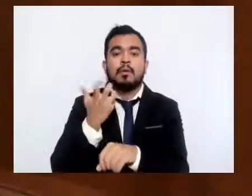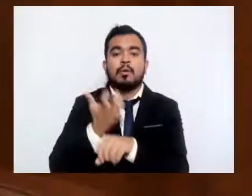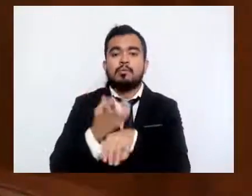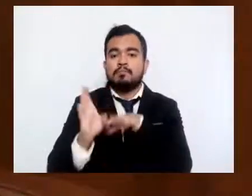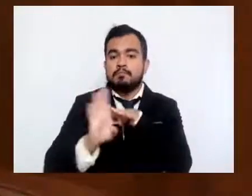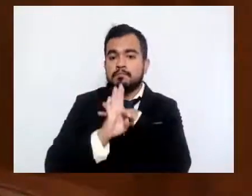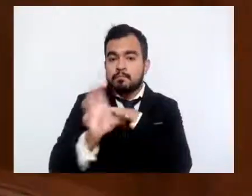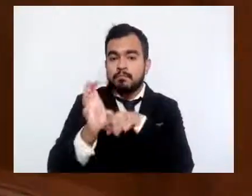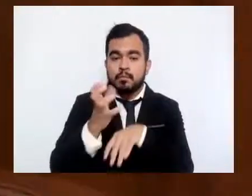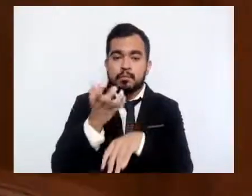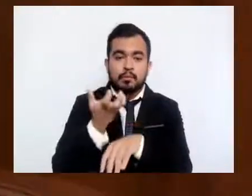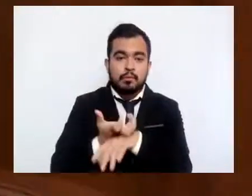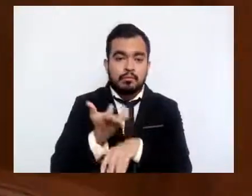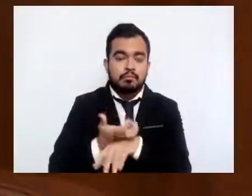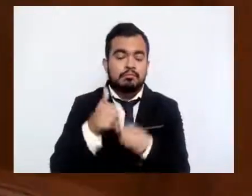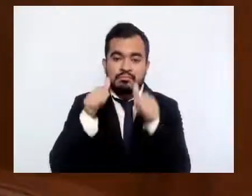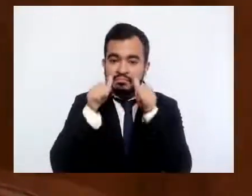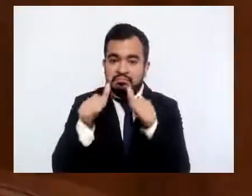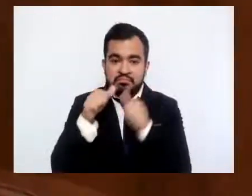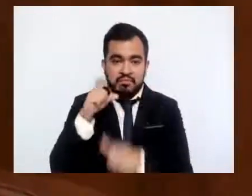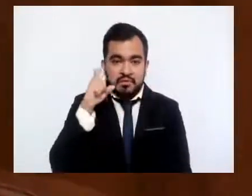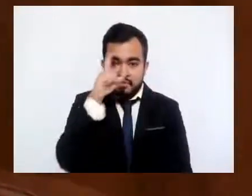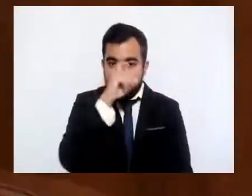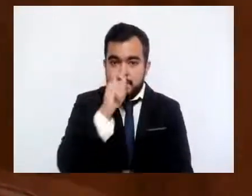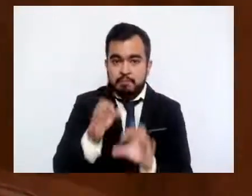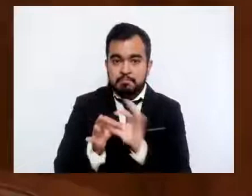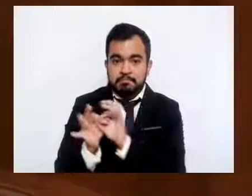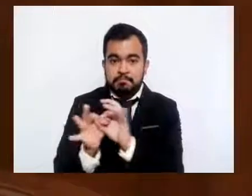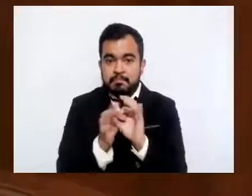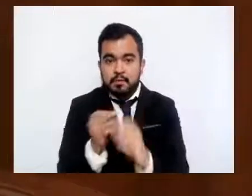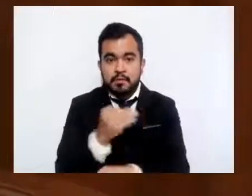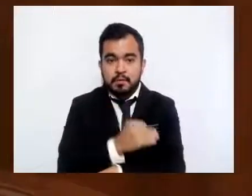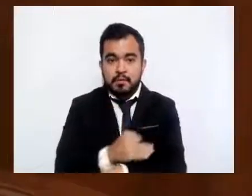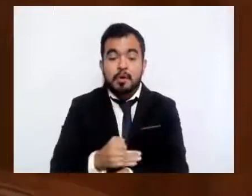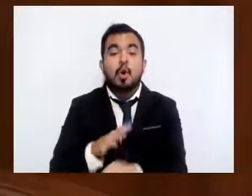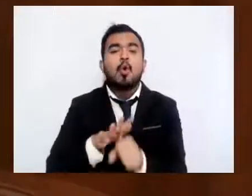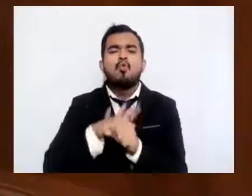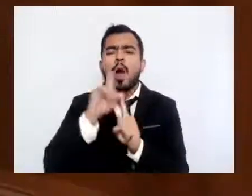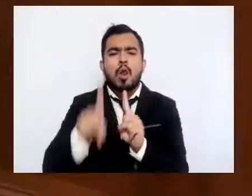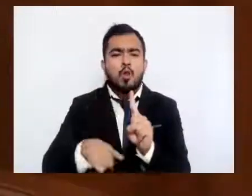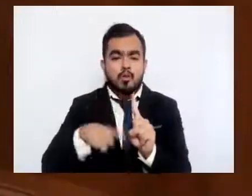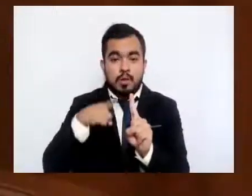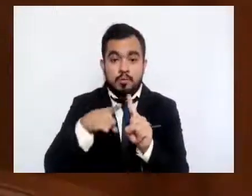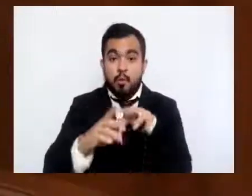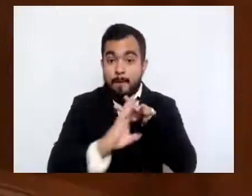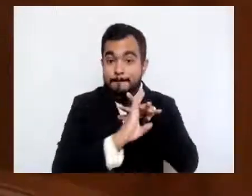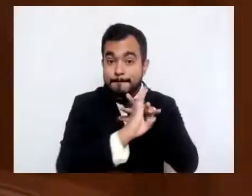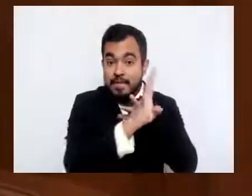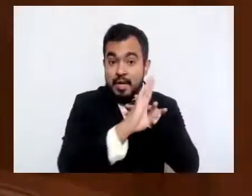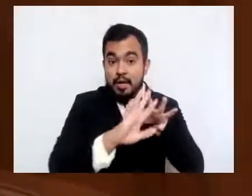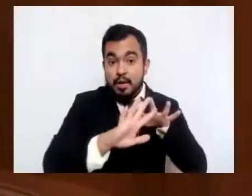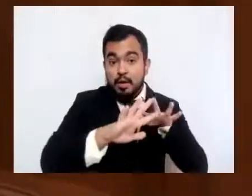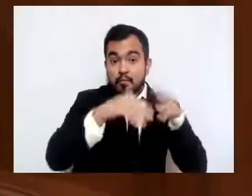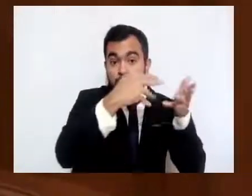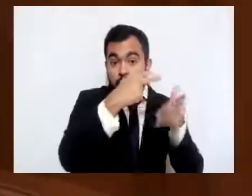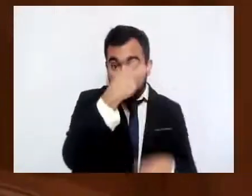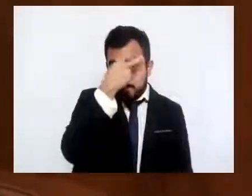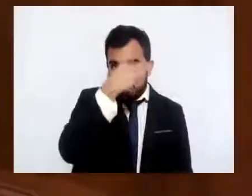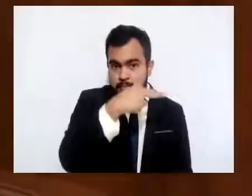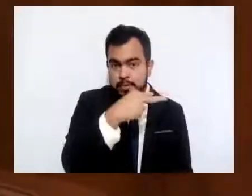que tienen como objetivo reunir a las personas migrantes radicadas fuera de México con sus familiares en